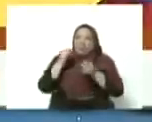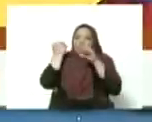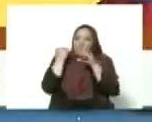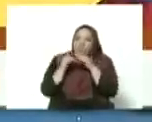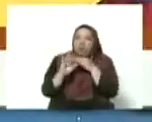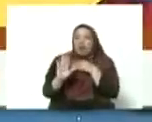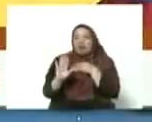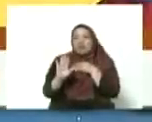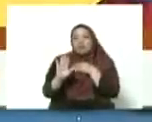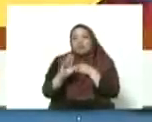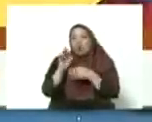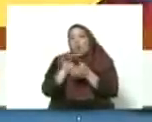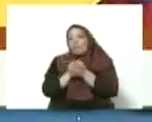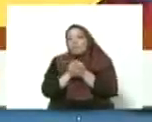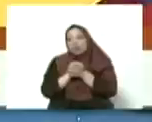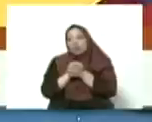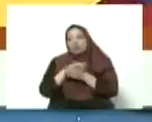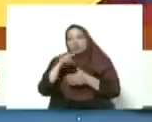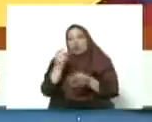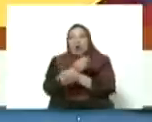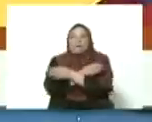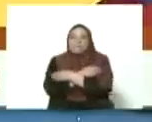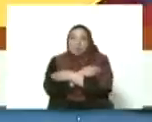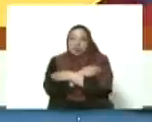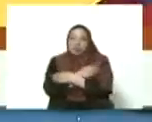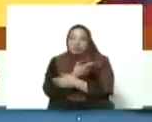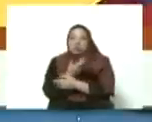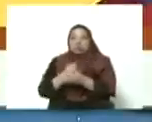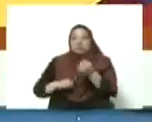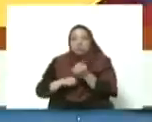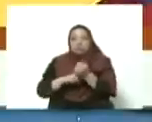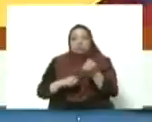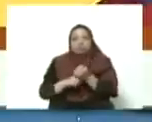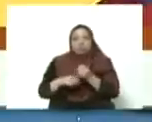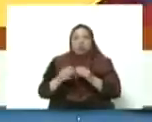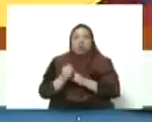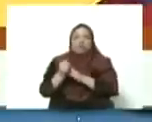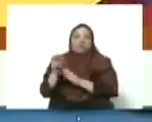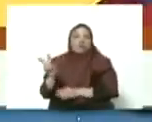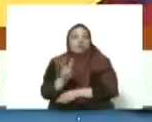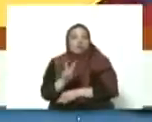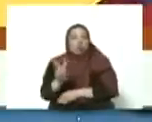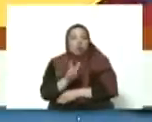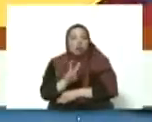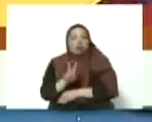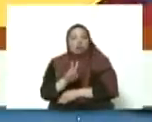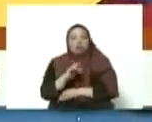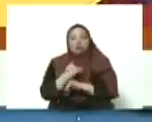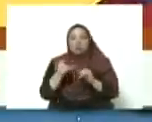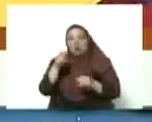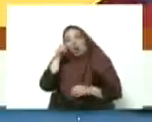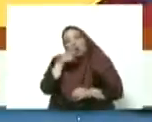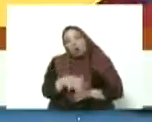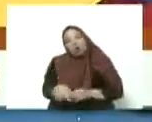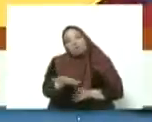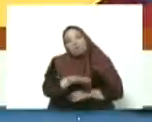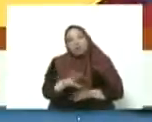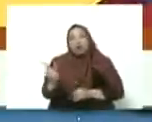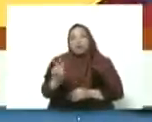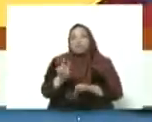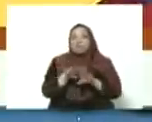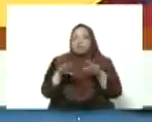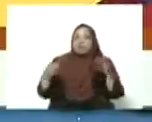enviarle nuestro saludo, nuestra fraternidad recibida por la delegación venezolana y decirle al pueblo de Venezuela y al